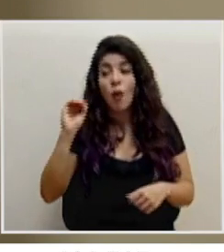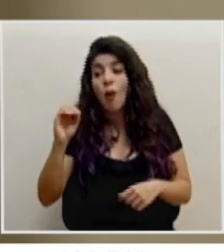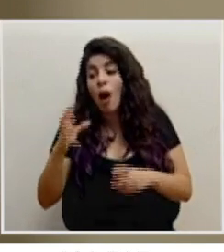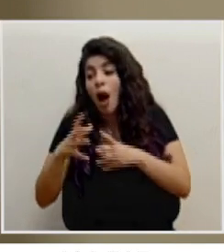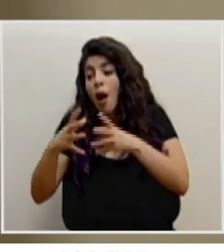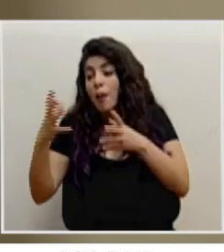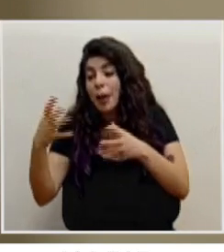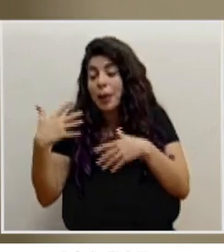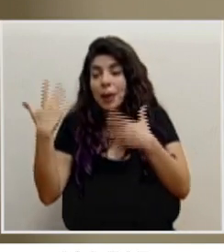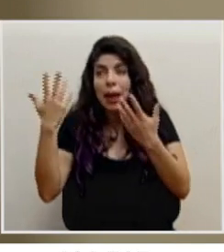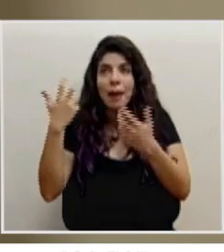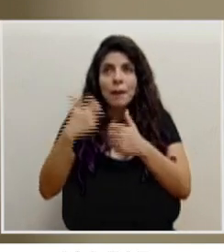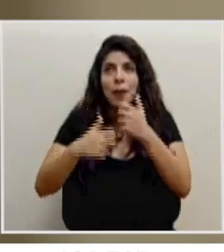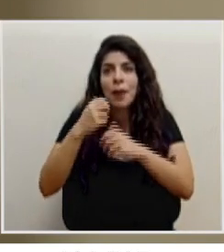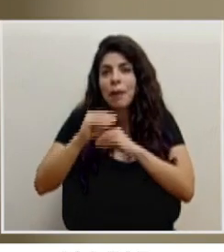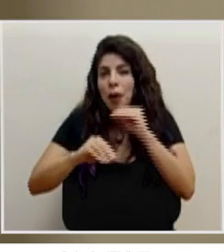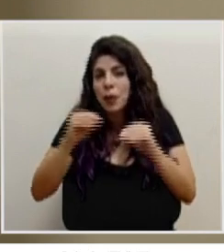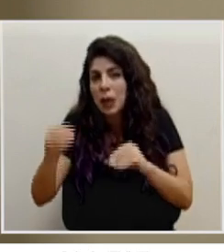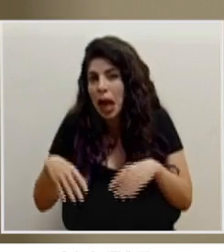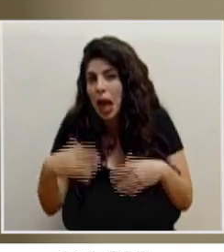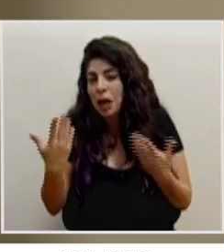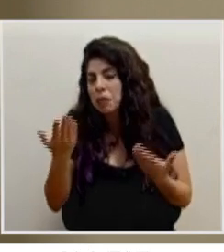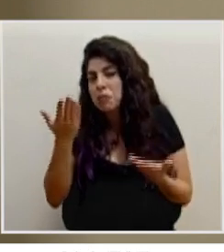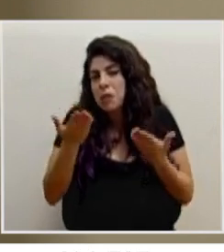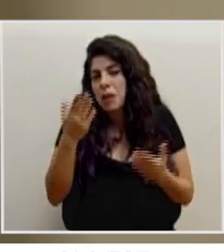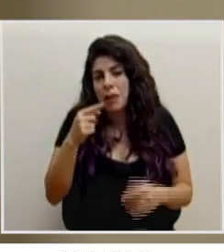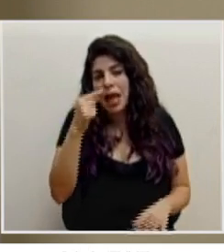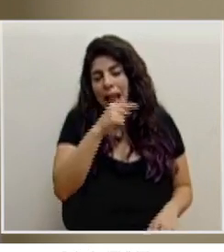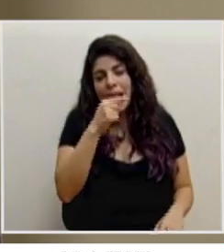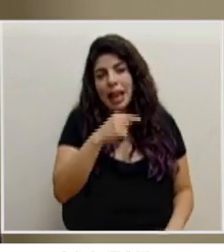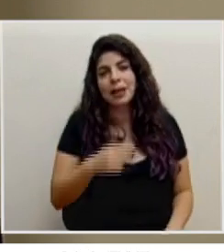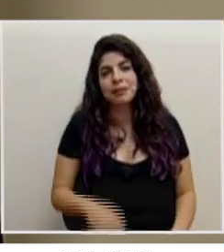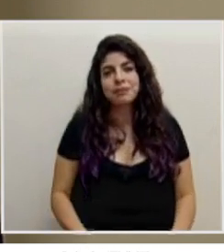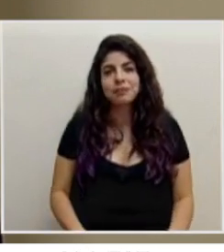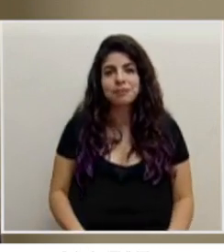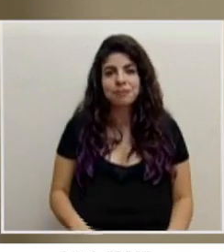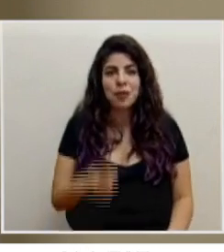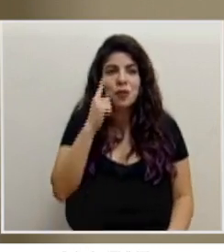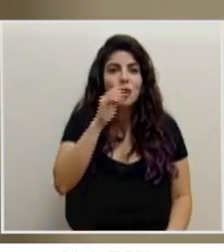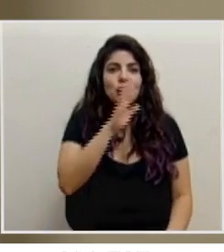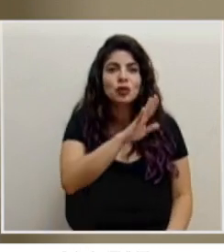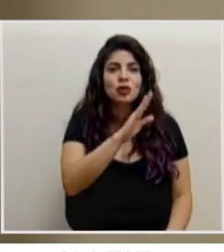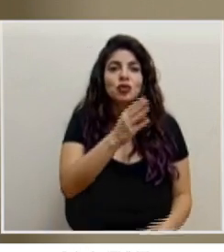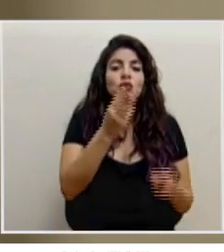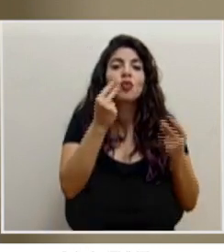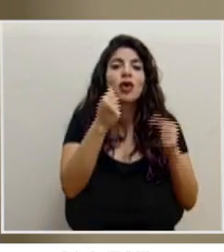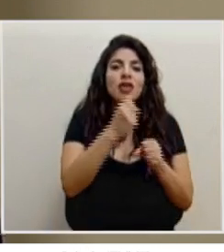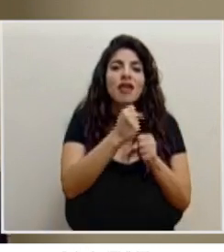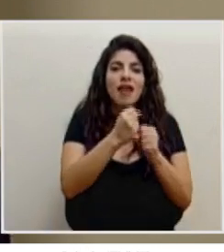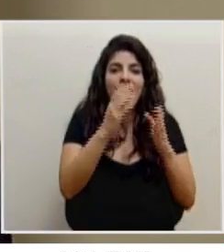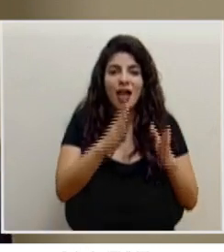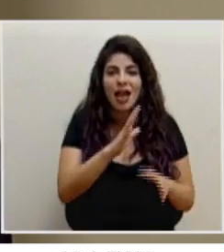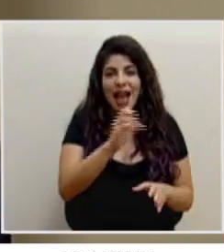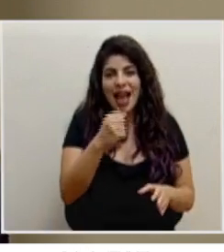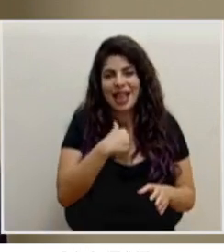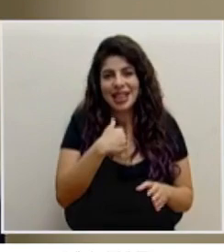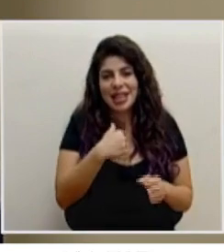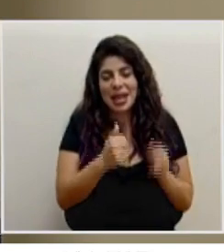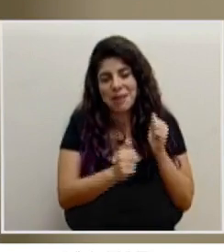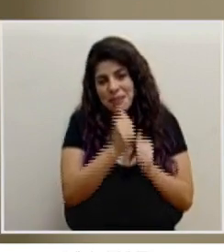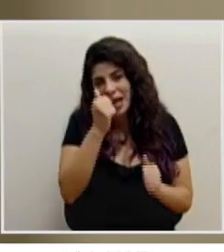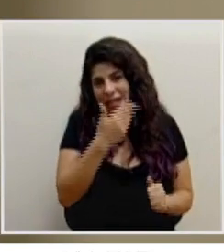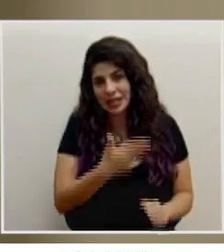por el asunto de contagios, ¿verdad? Pero tal vez sea el más, en ese sentido, por la cantidad de funcionarios que tiene la Caja, que es la más grande de